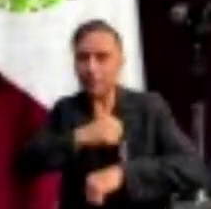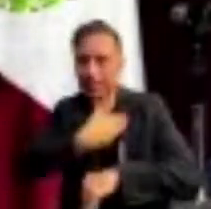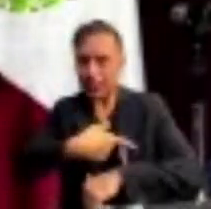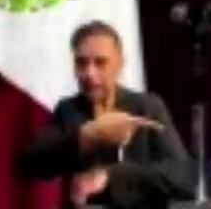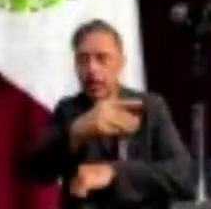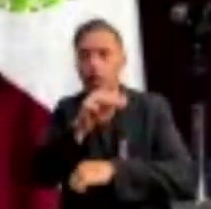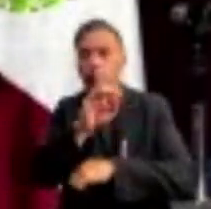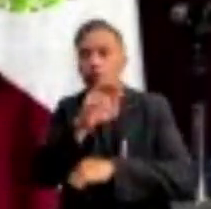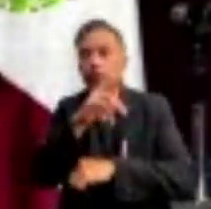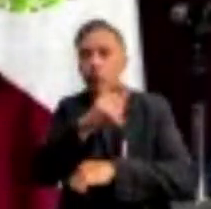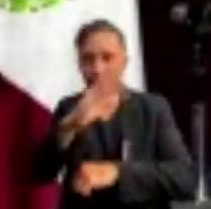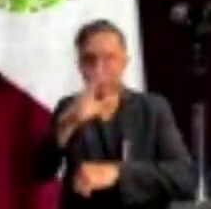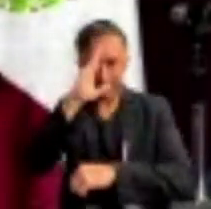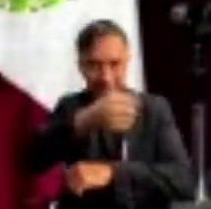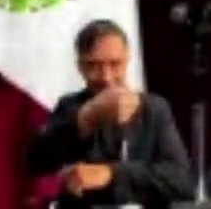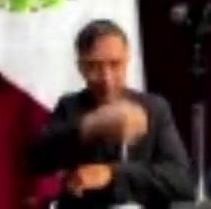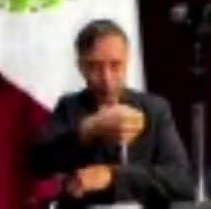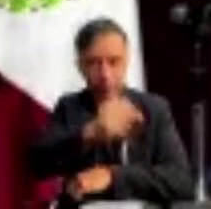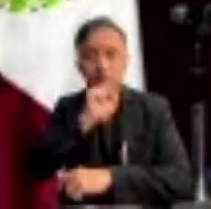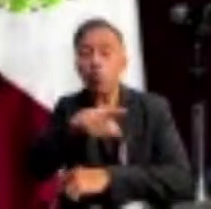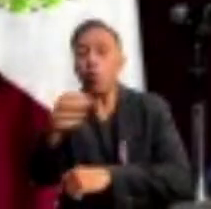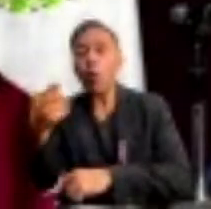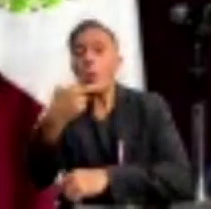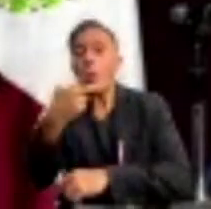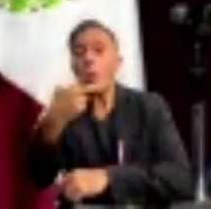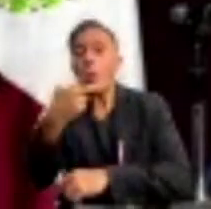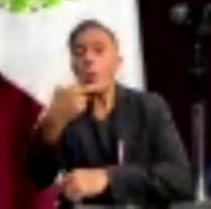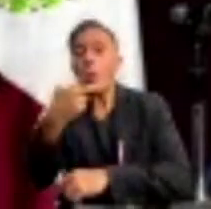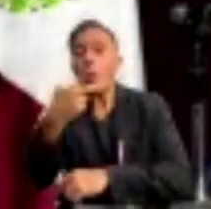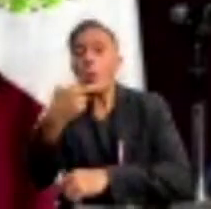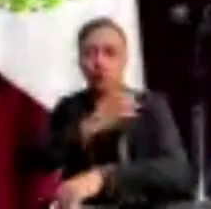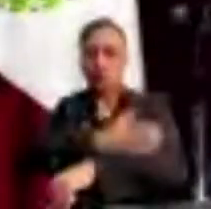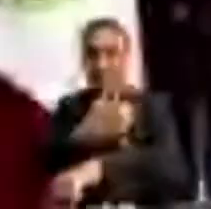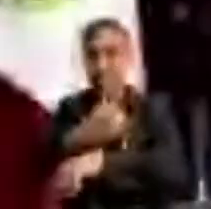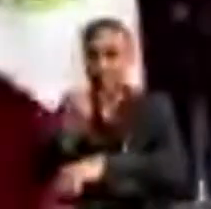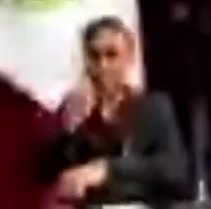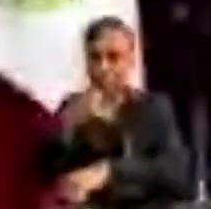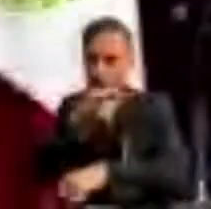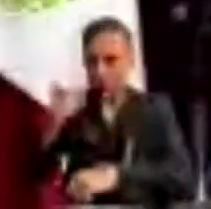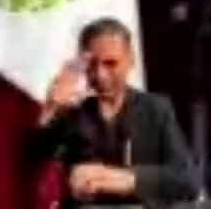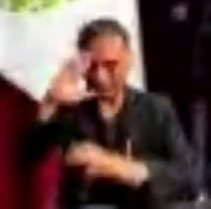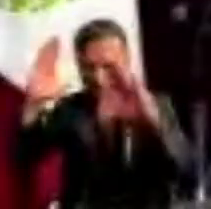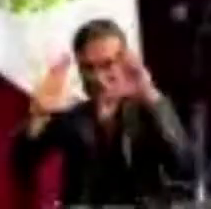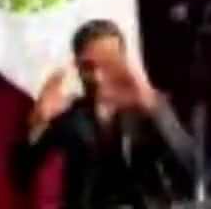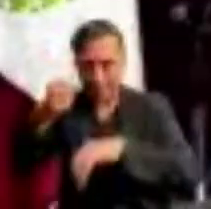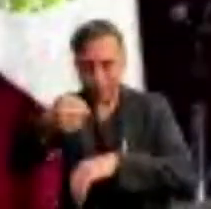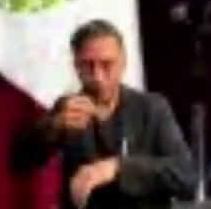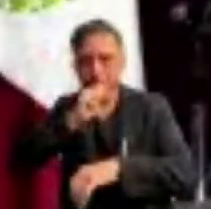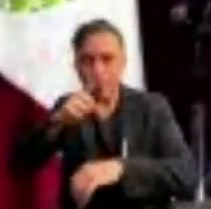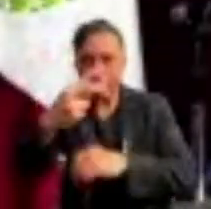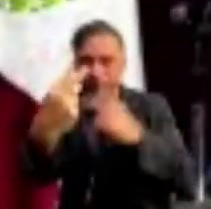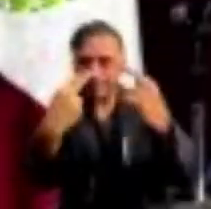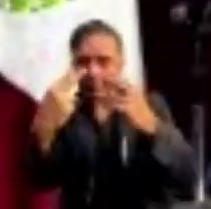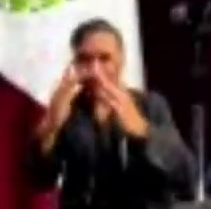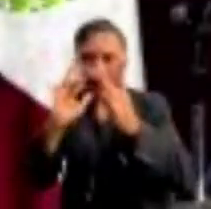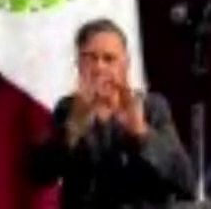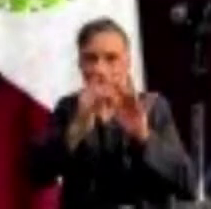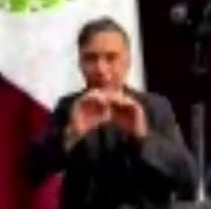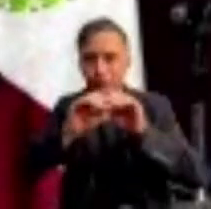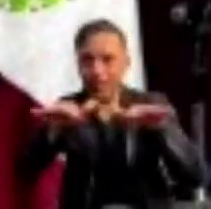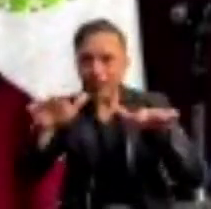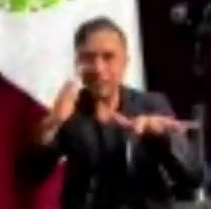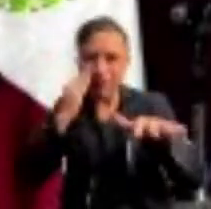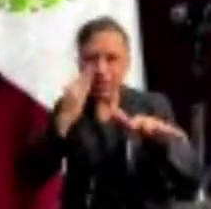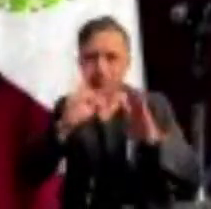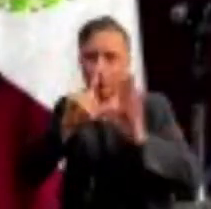a mis compañeras diputadas y compañeros diputados y a quienes nos acompañan a través de las redes sociales y a los medios de comunicación aquí presentes